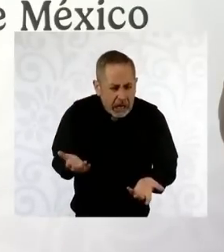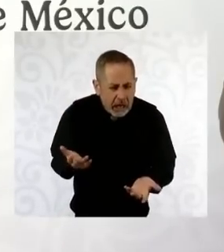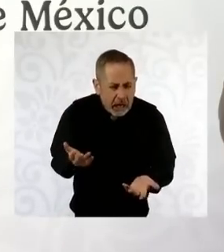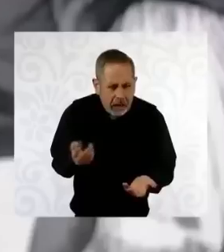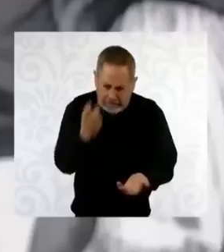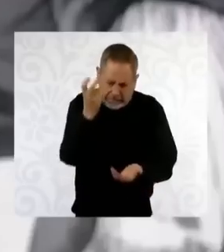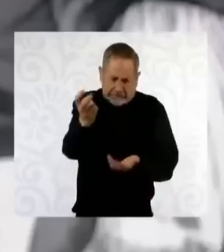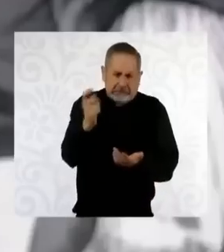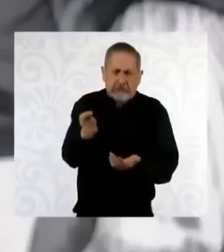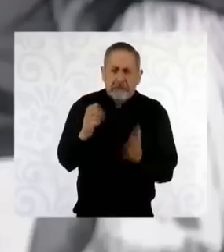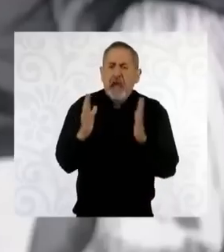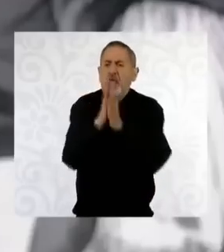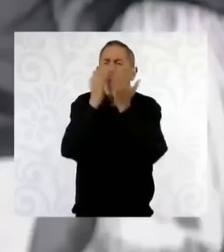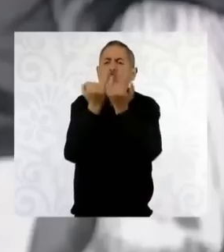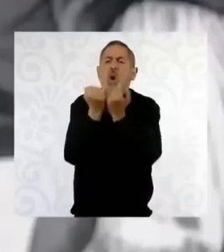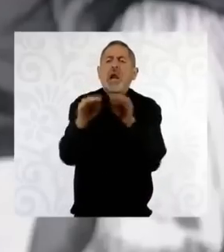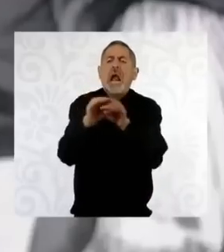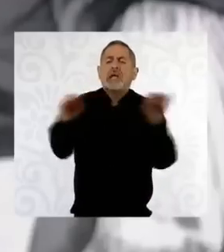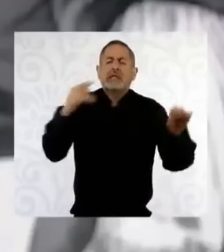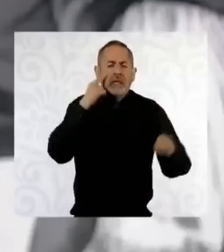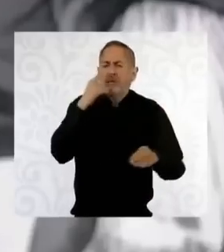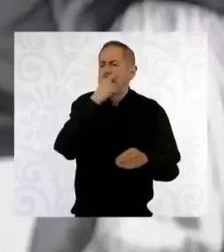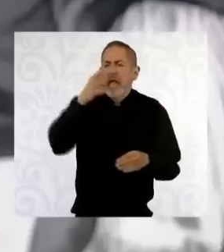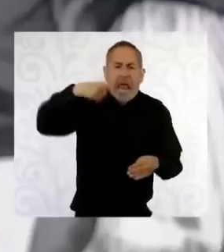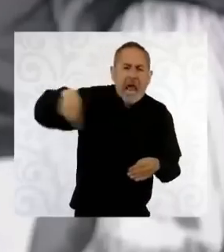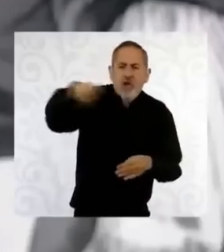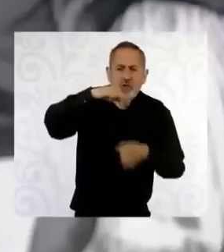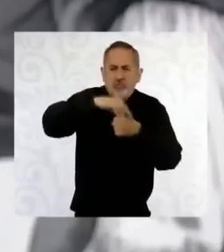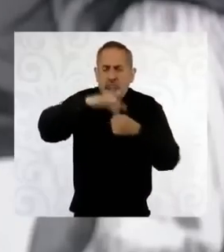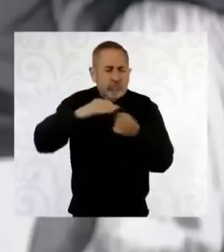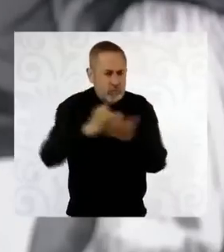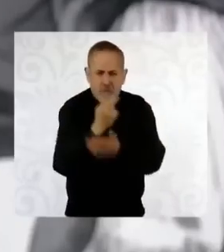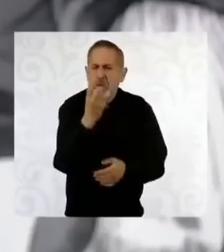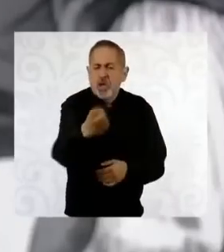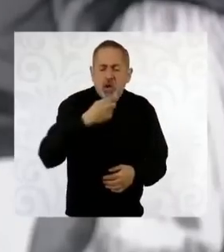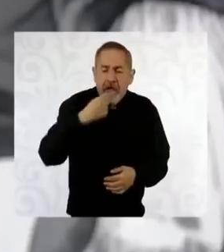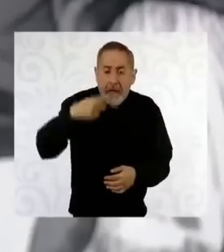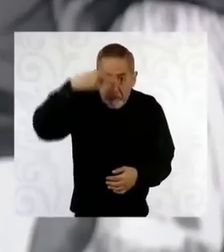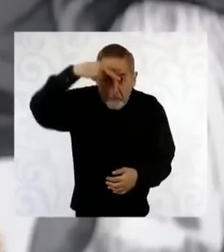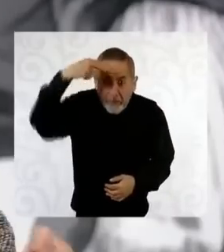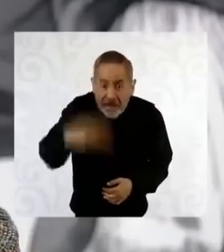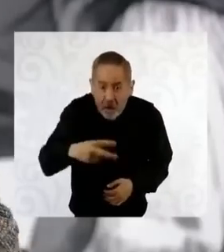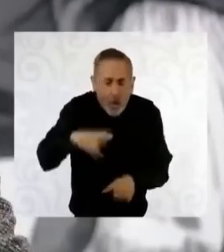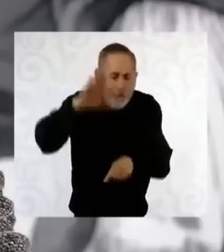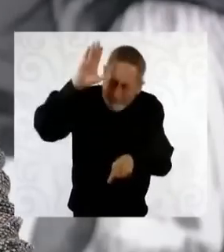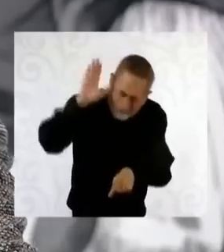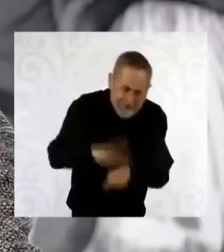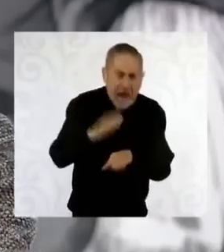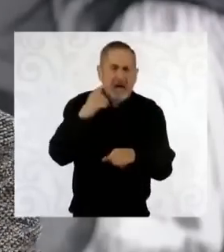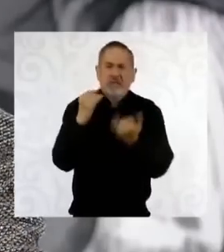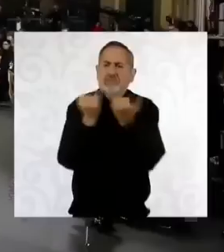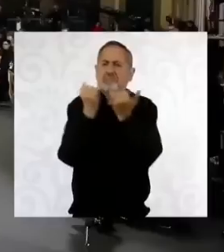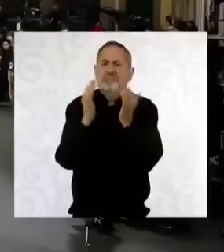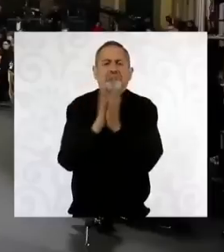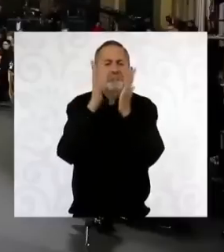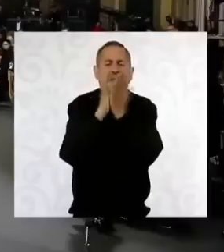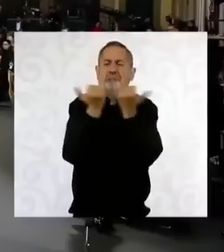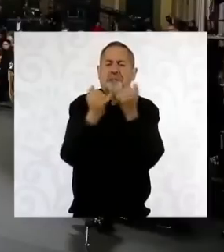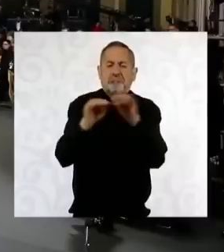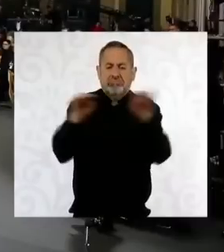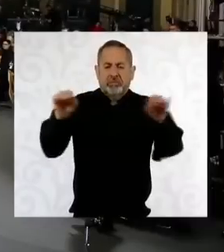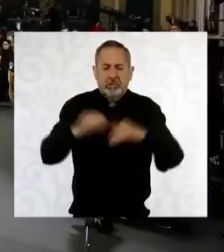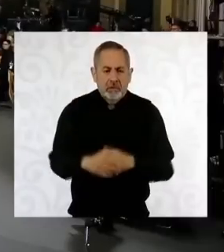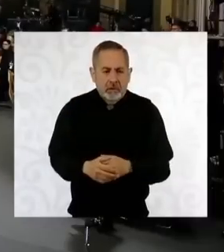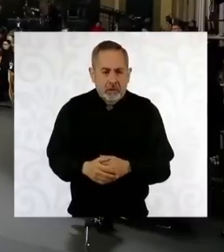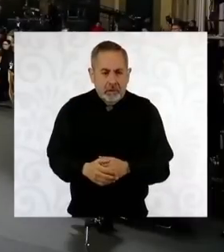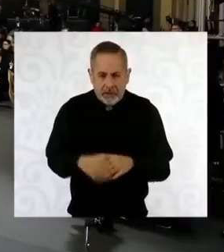Por eso yo digo, y lo sostengo, que somos el país más democrático. Fíjense, decían de los vapeadores, ¿no? Que ¿cómo que se